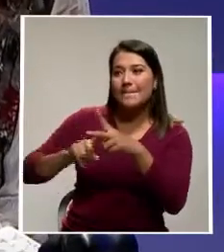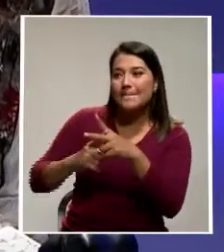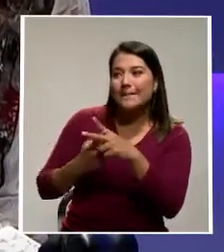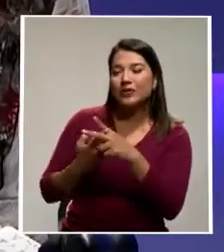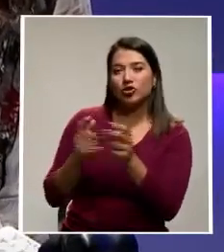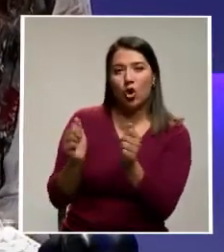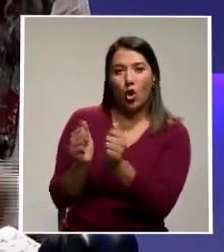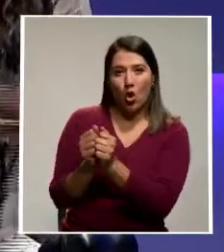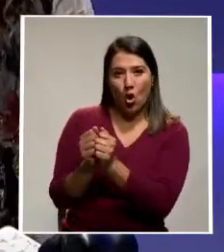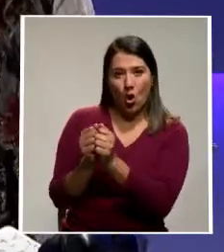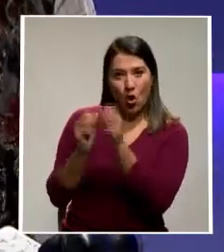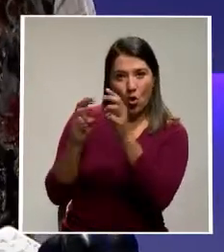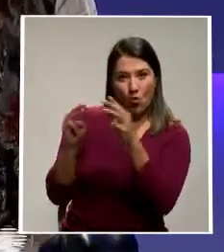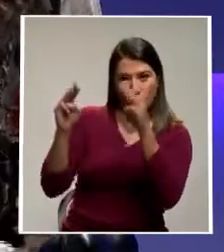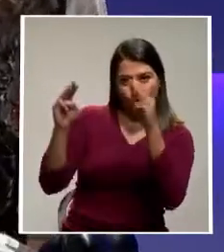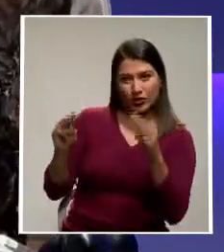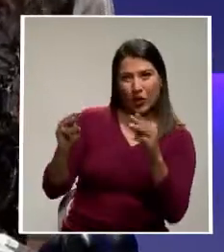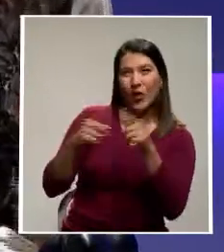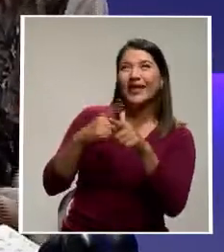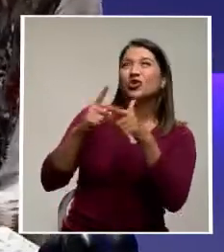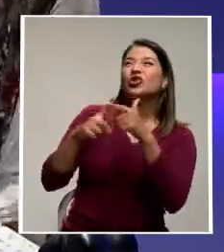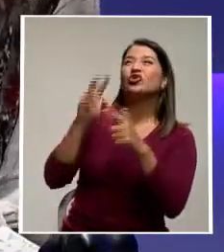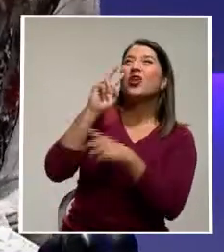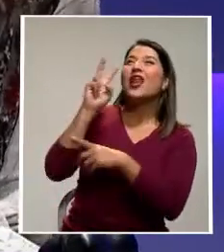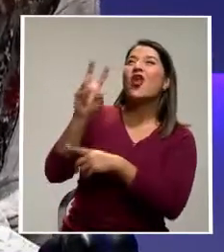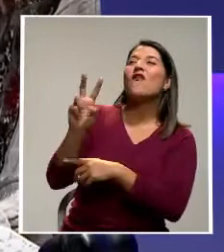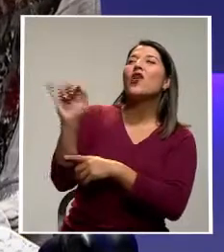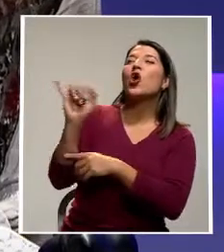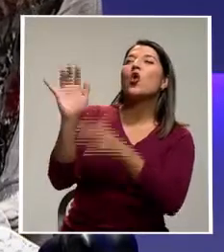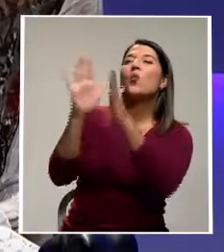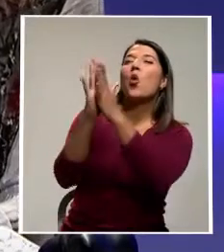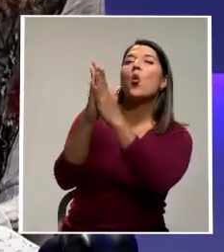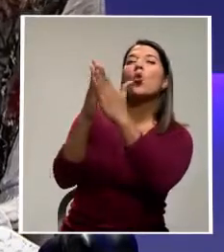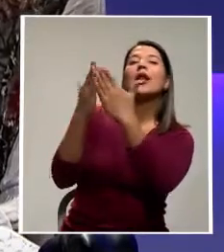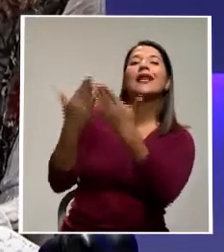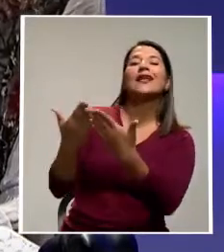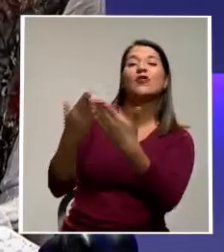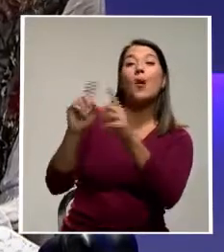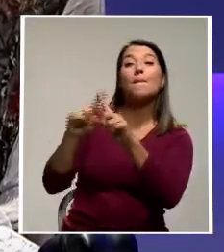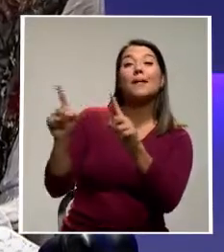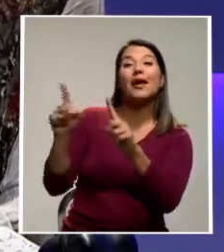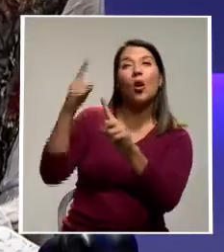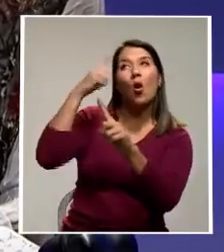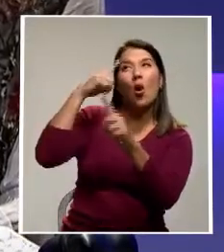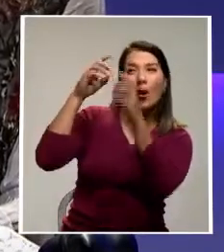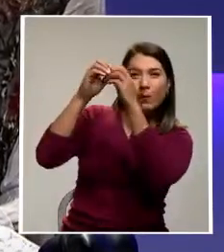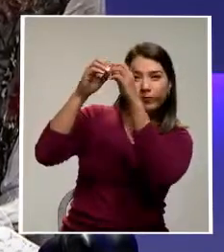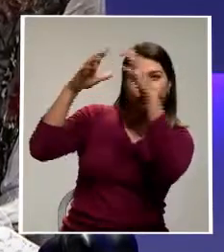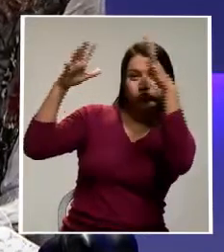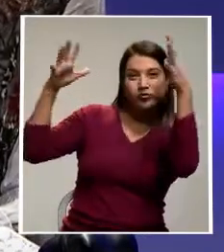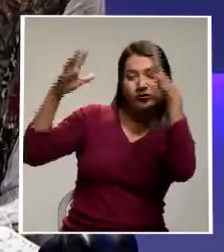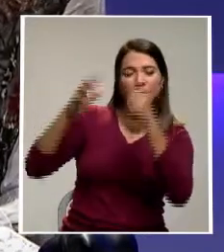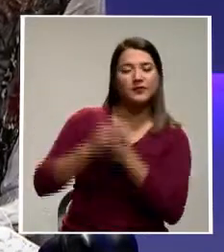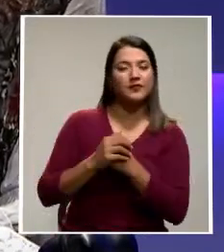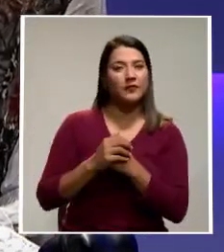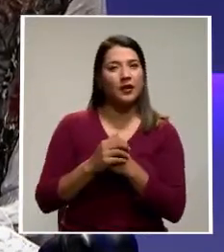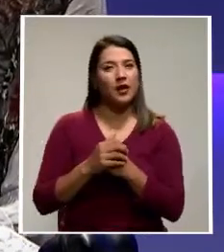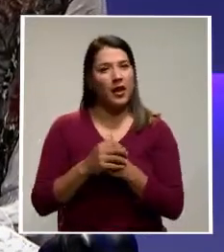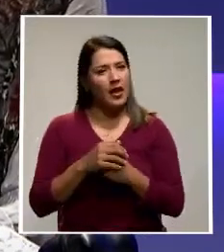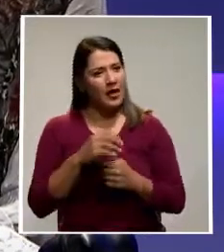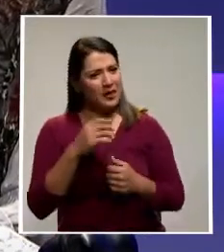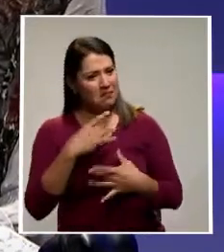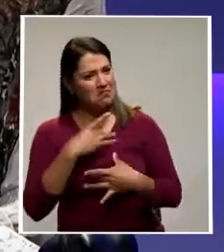ella lo considera un libro imaginario. Qué interesante esto que planteas y qué rico